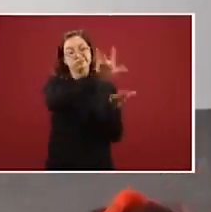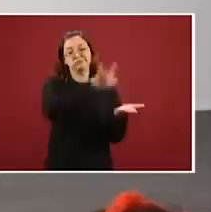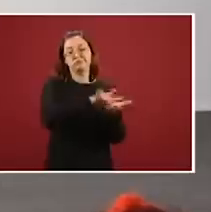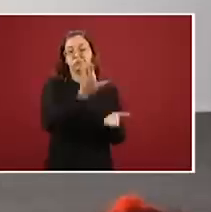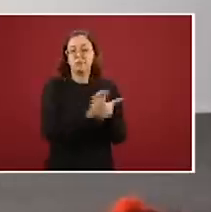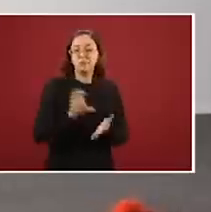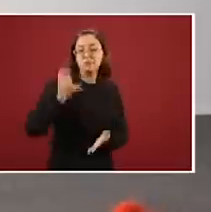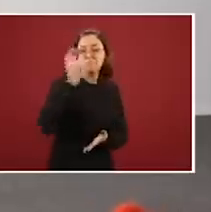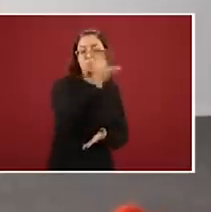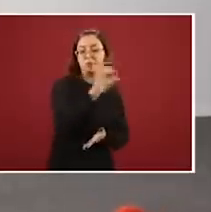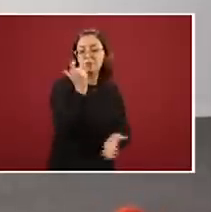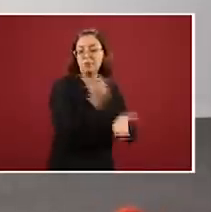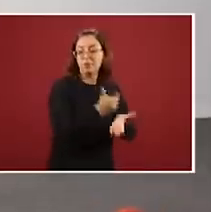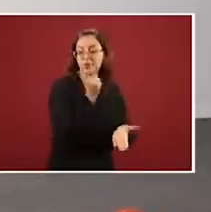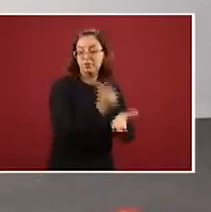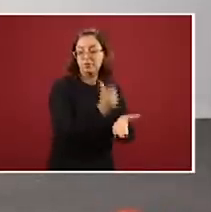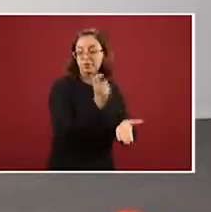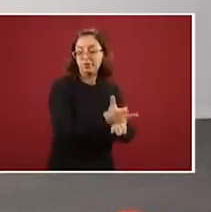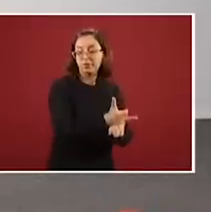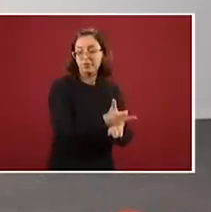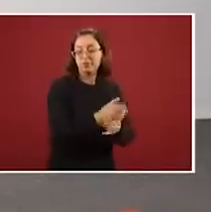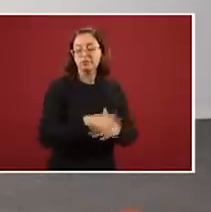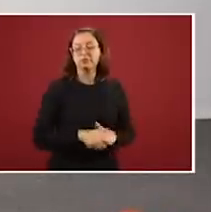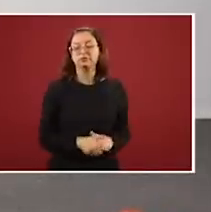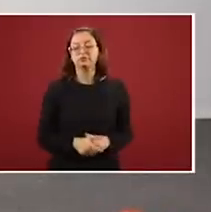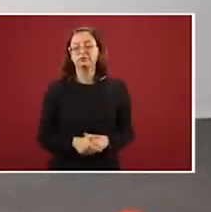En Estados Unidos